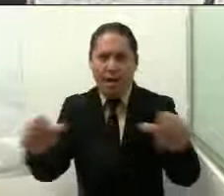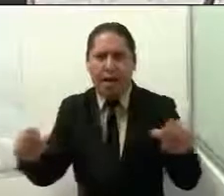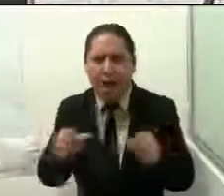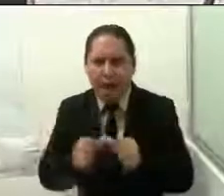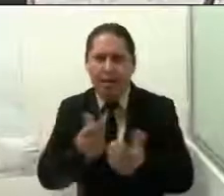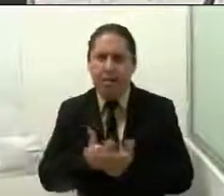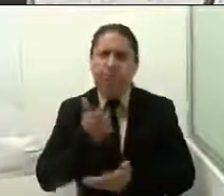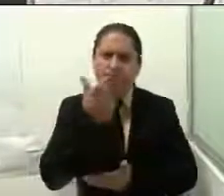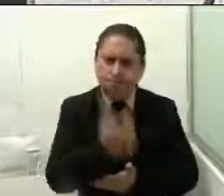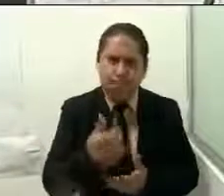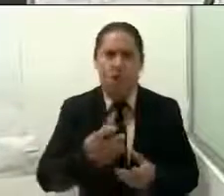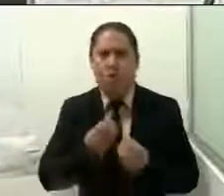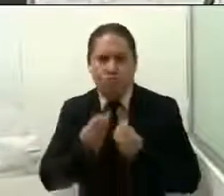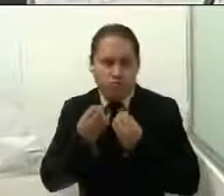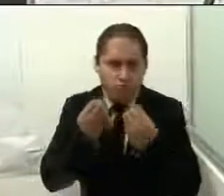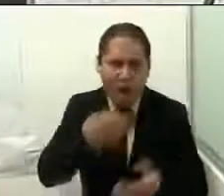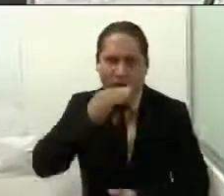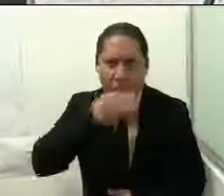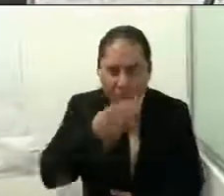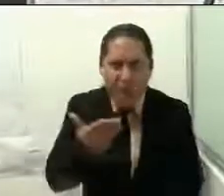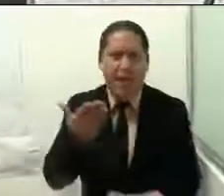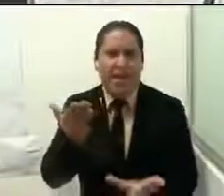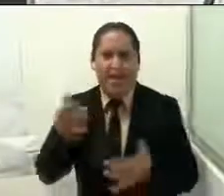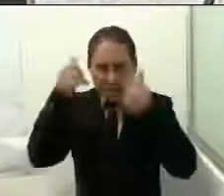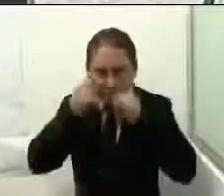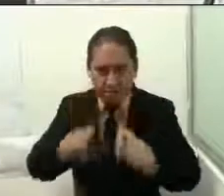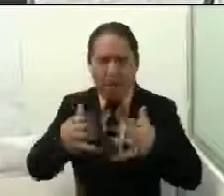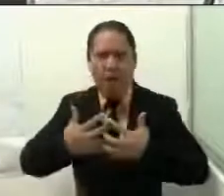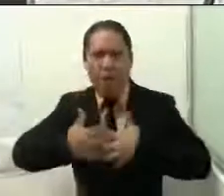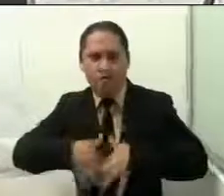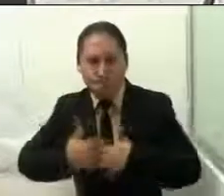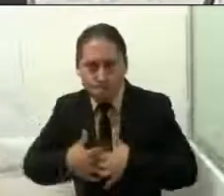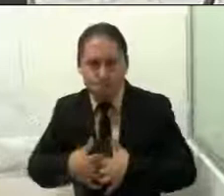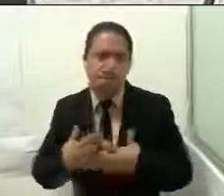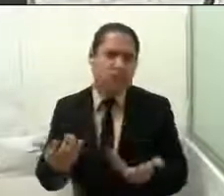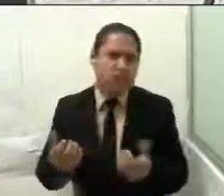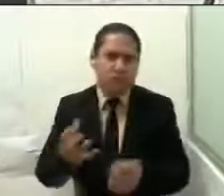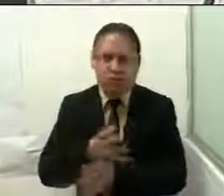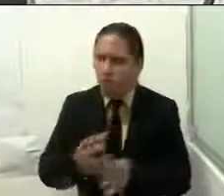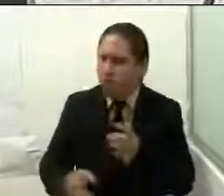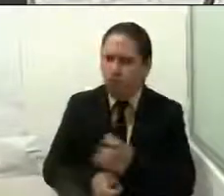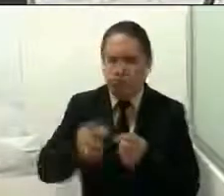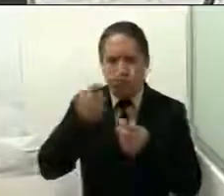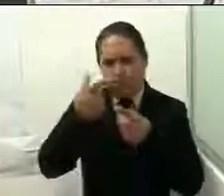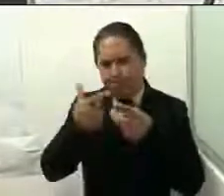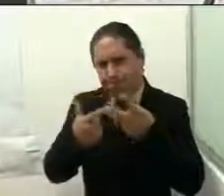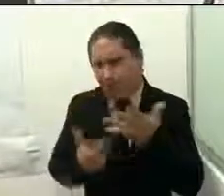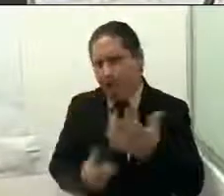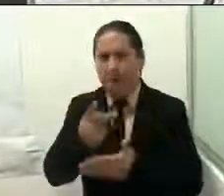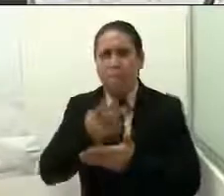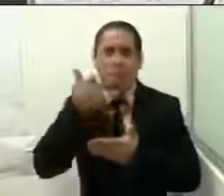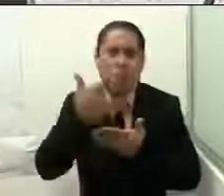para maíz seguro agrícola y pecuario maquinaria e implementos proyectos productivos